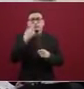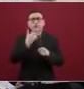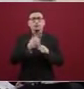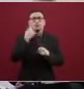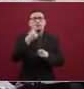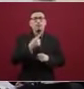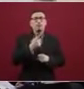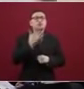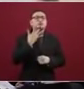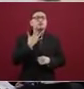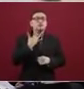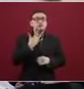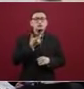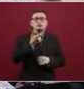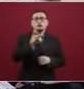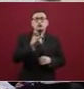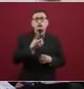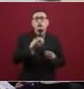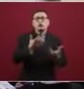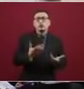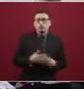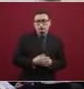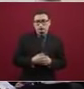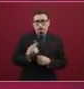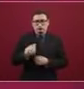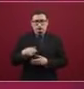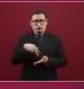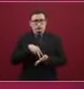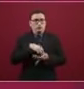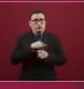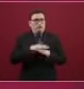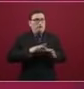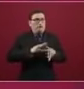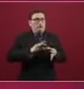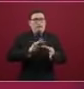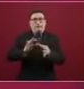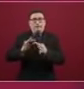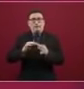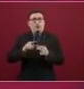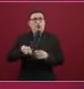No crean que esto lo informo para que